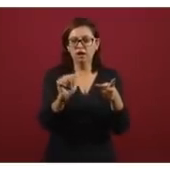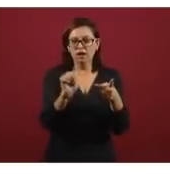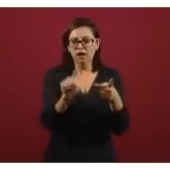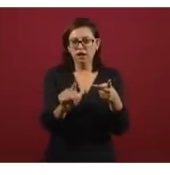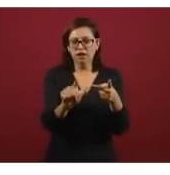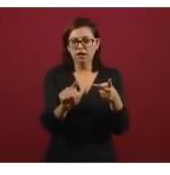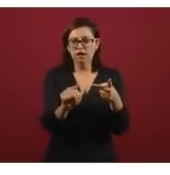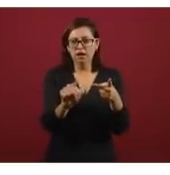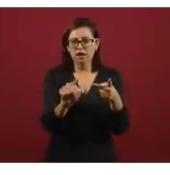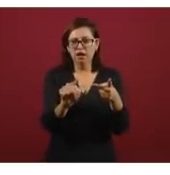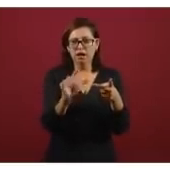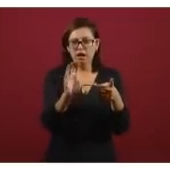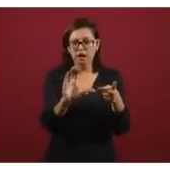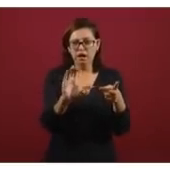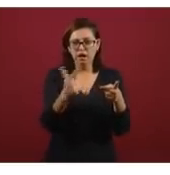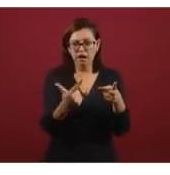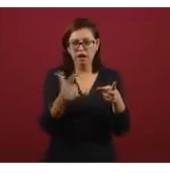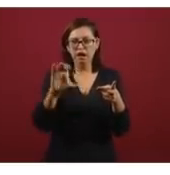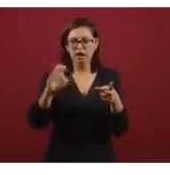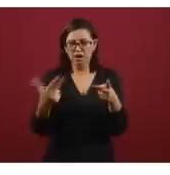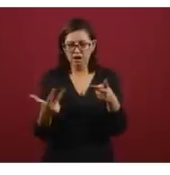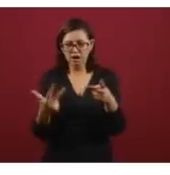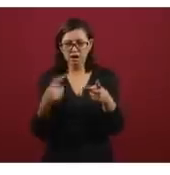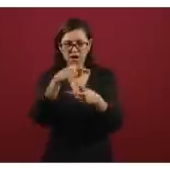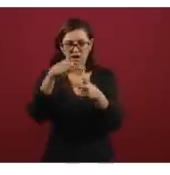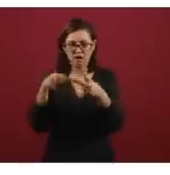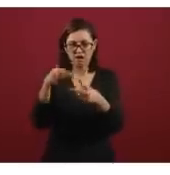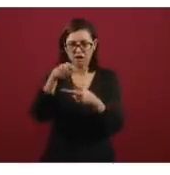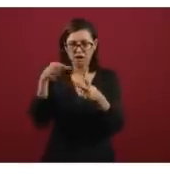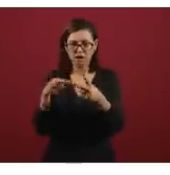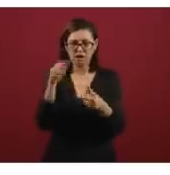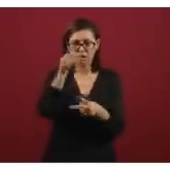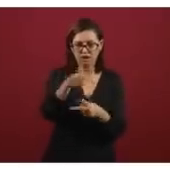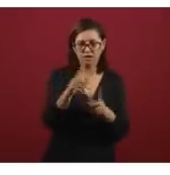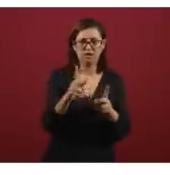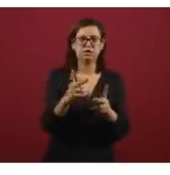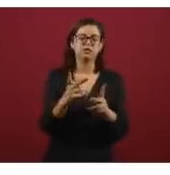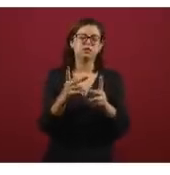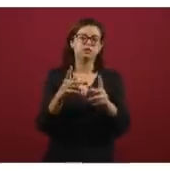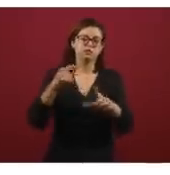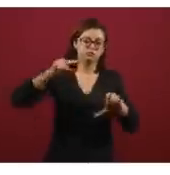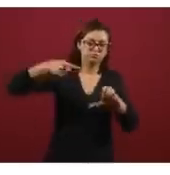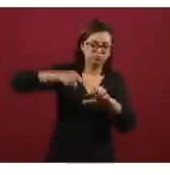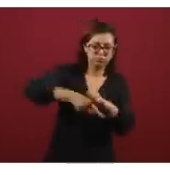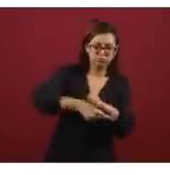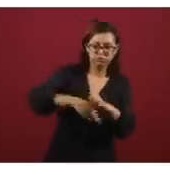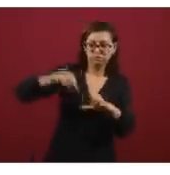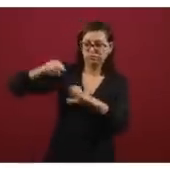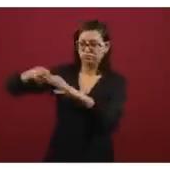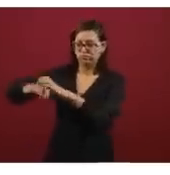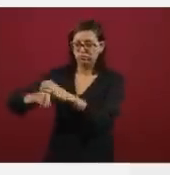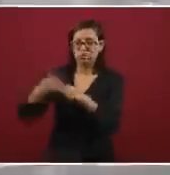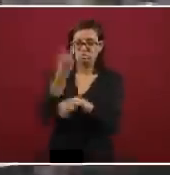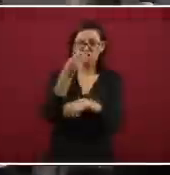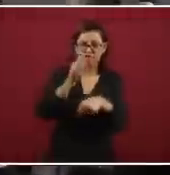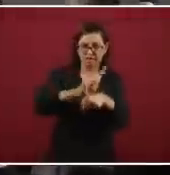para un mantenimiento correctivo, y esto nos va a implicar, esto va a tardar un poquito más,